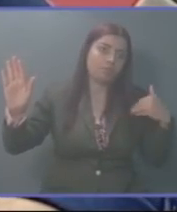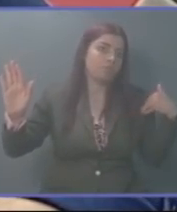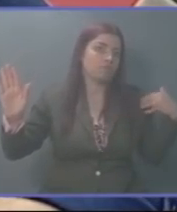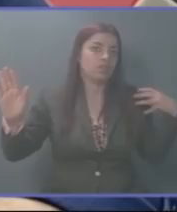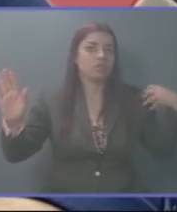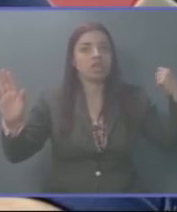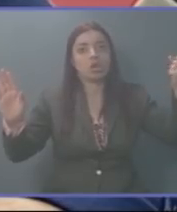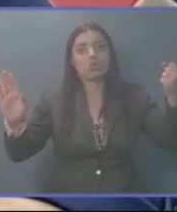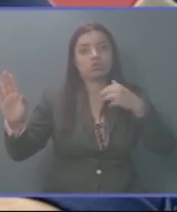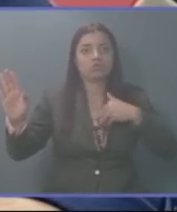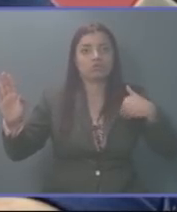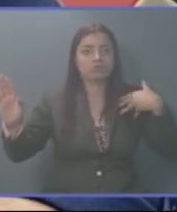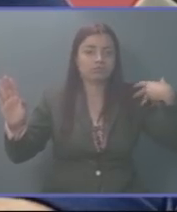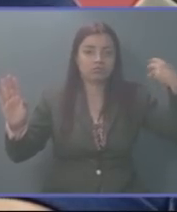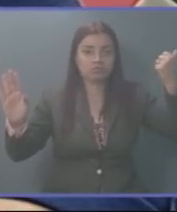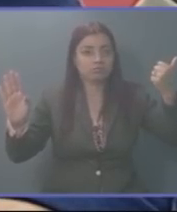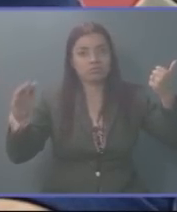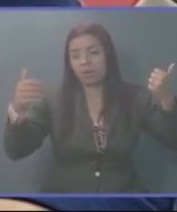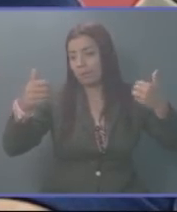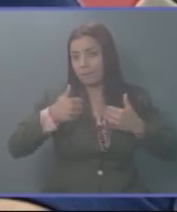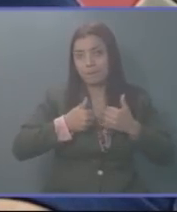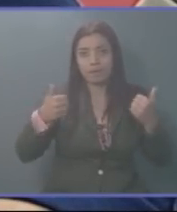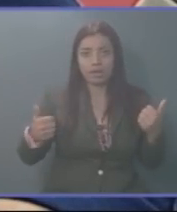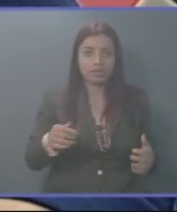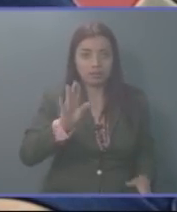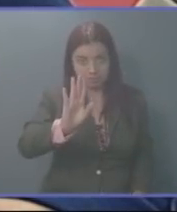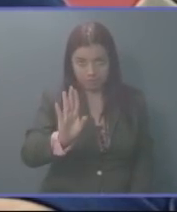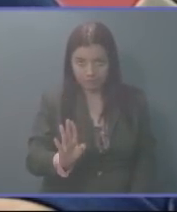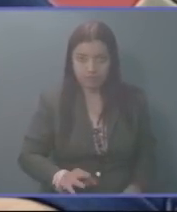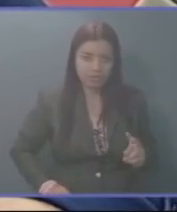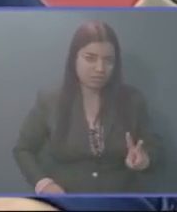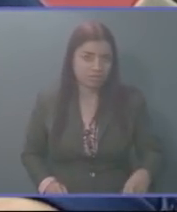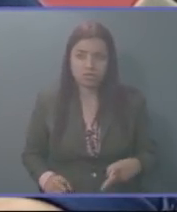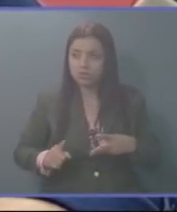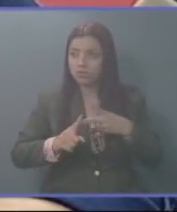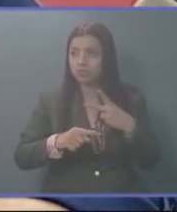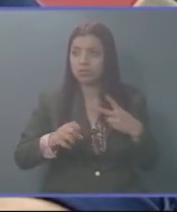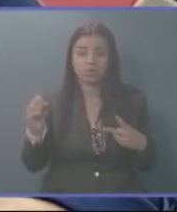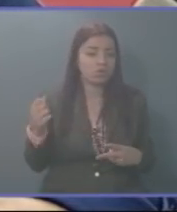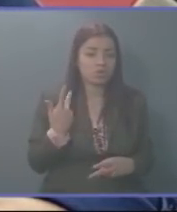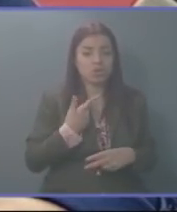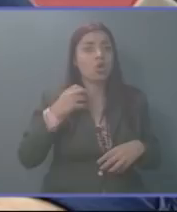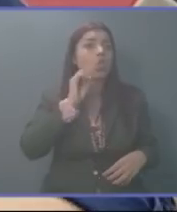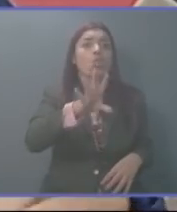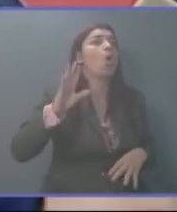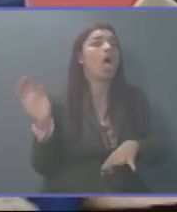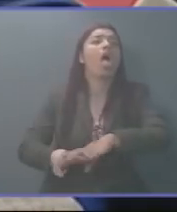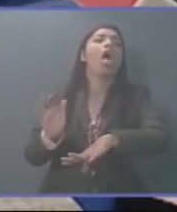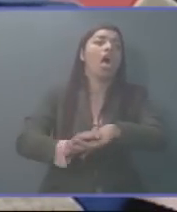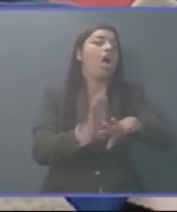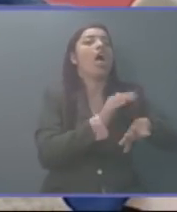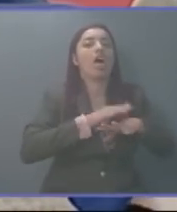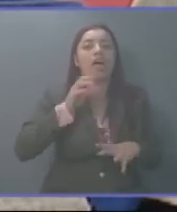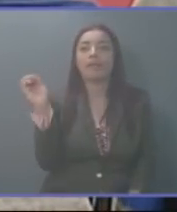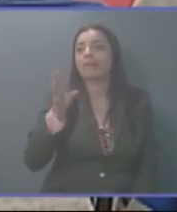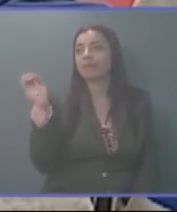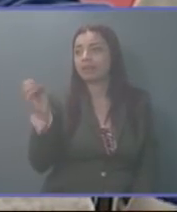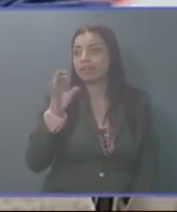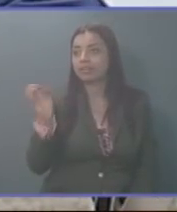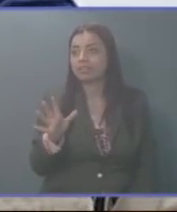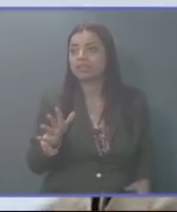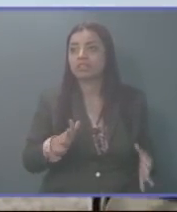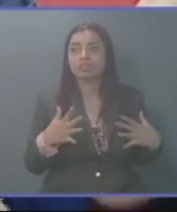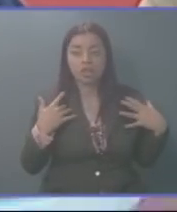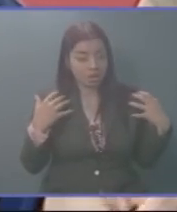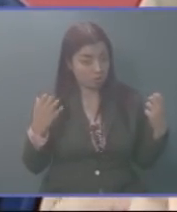lugar, nunca hubo una emergencia y no había manera de llamar a una emergencia porque entonces ni crisis de salud, creo